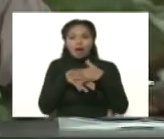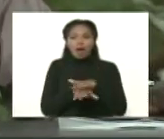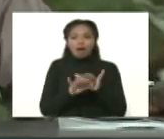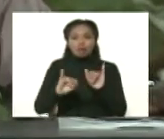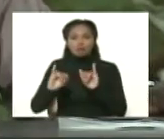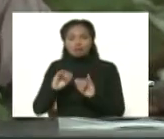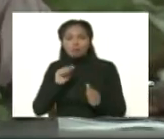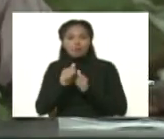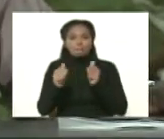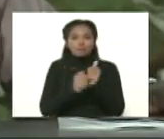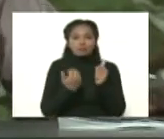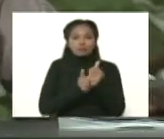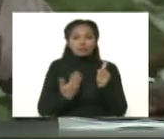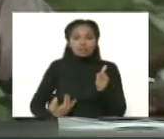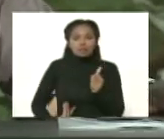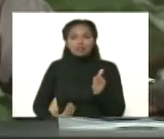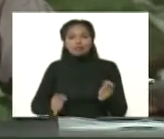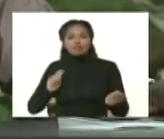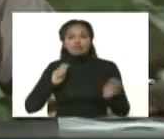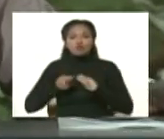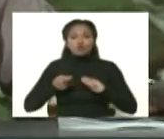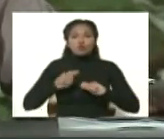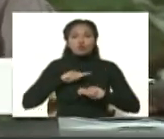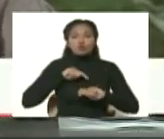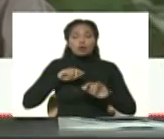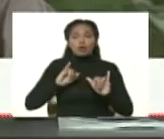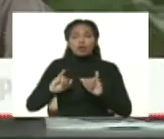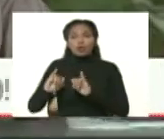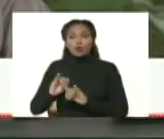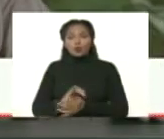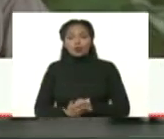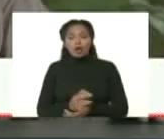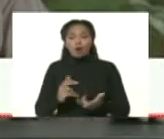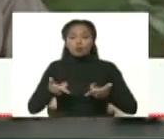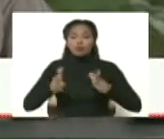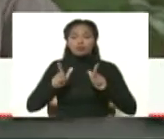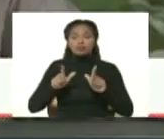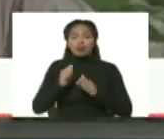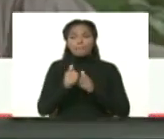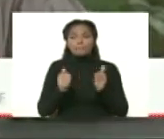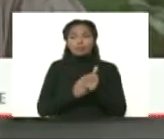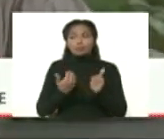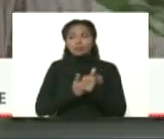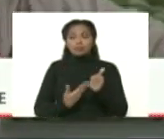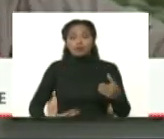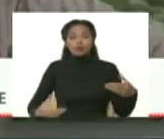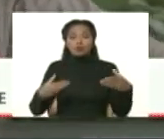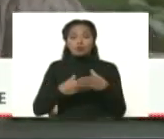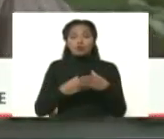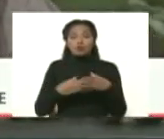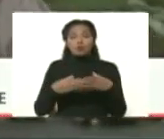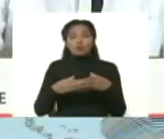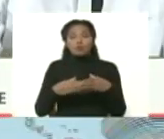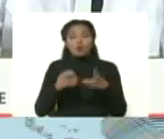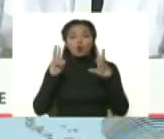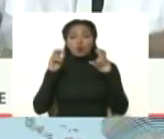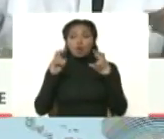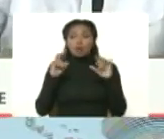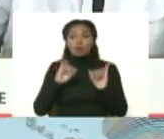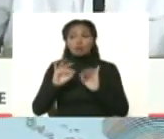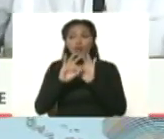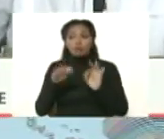con las vicepresidencias, para que cada uno autorice a los vicepresidentes para que se reúnan con los equipos nuestros para